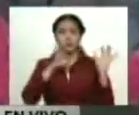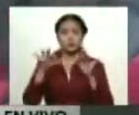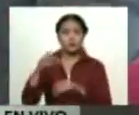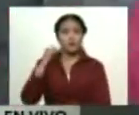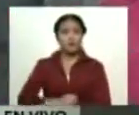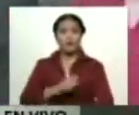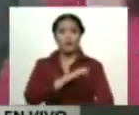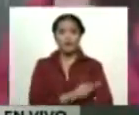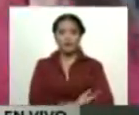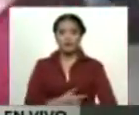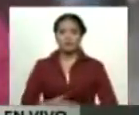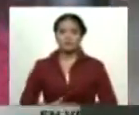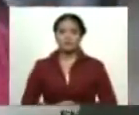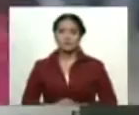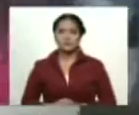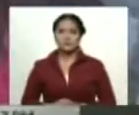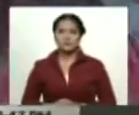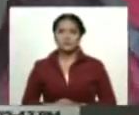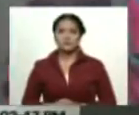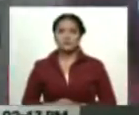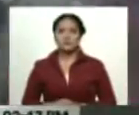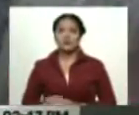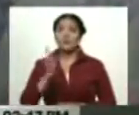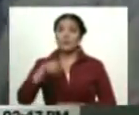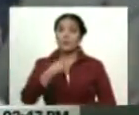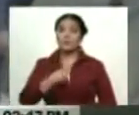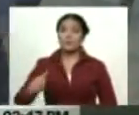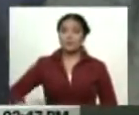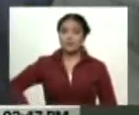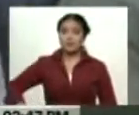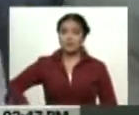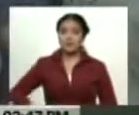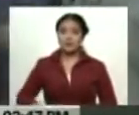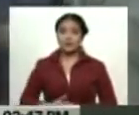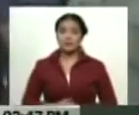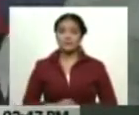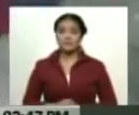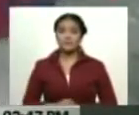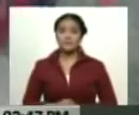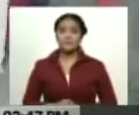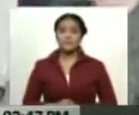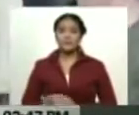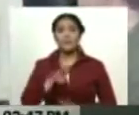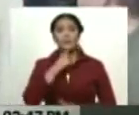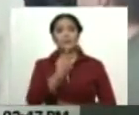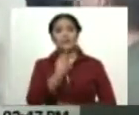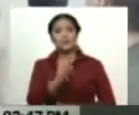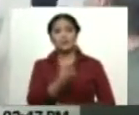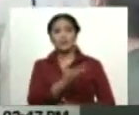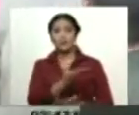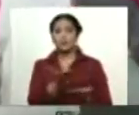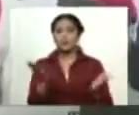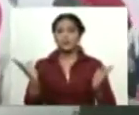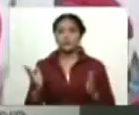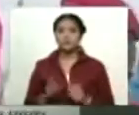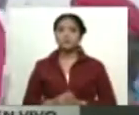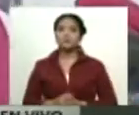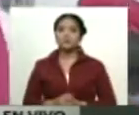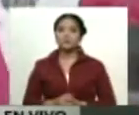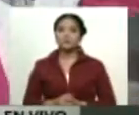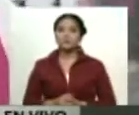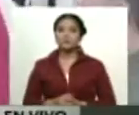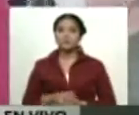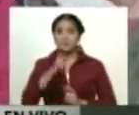fuerte. También el presidente de la República ha señalado en sus declaraciones a los medios de comunicación